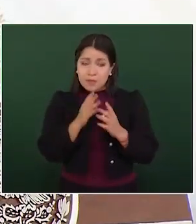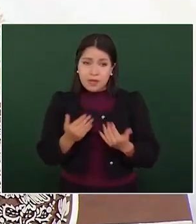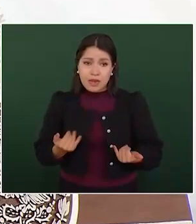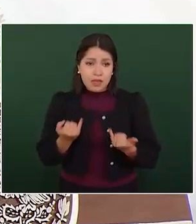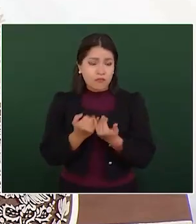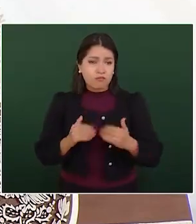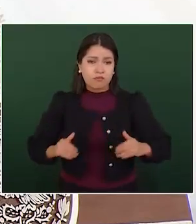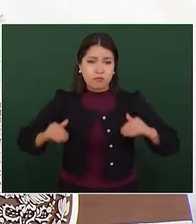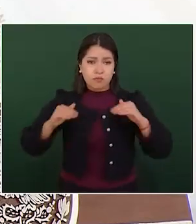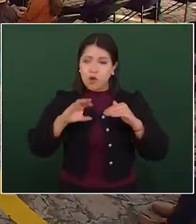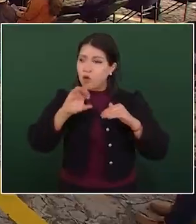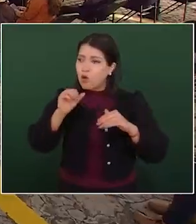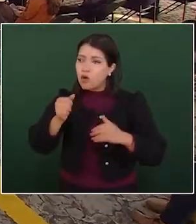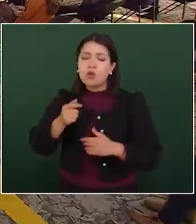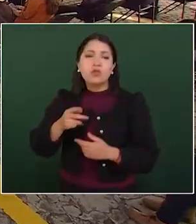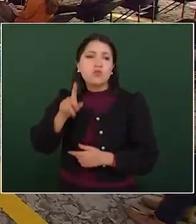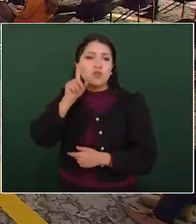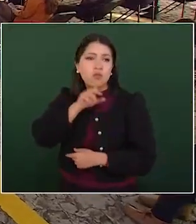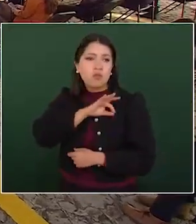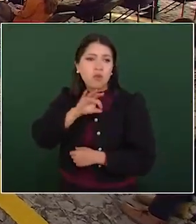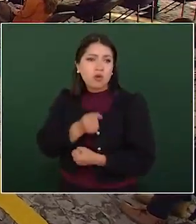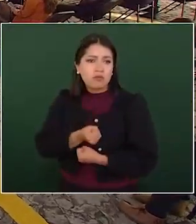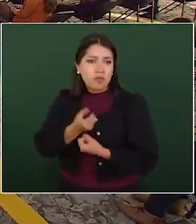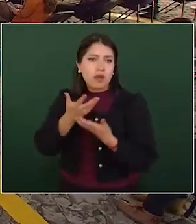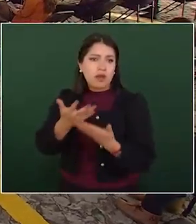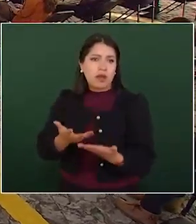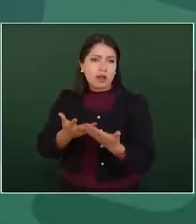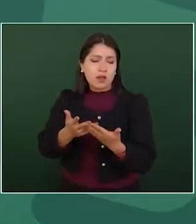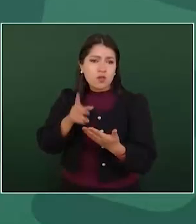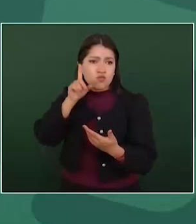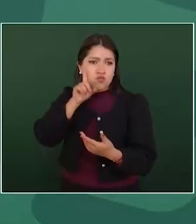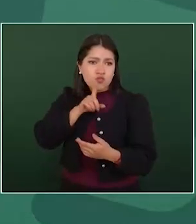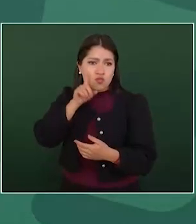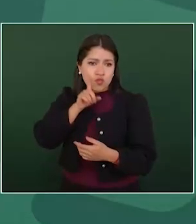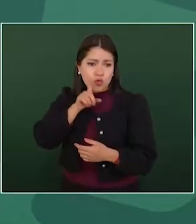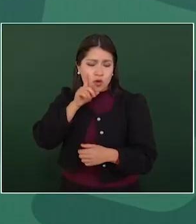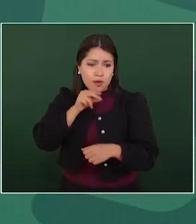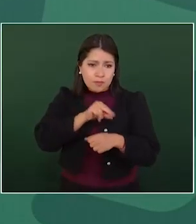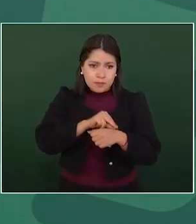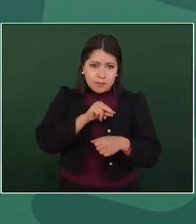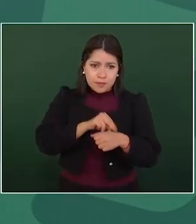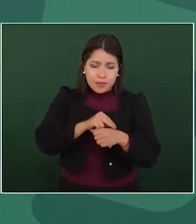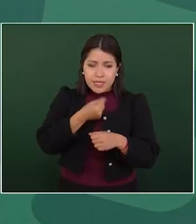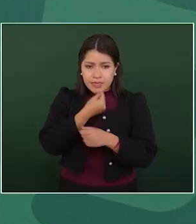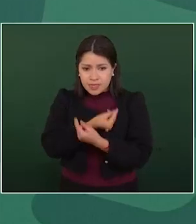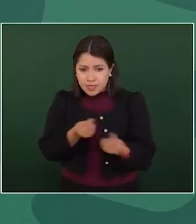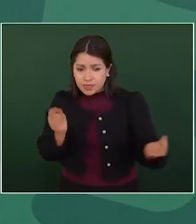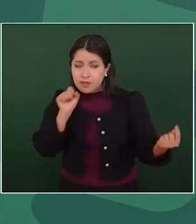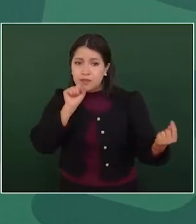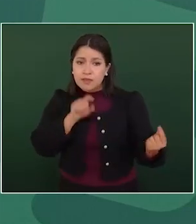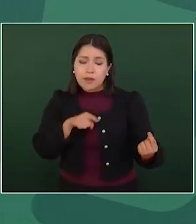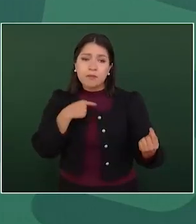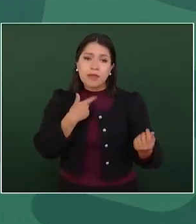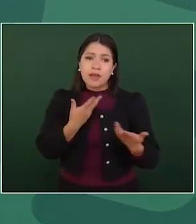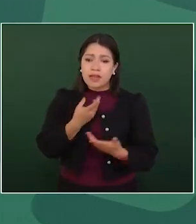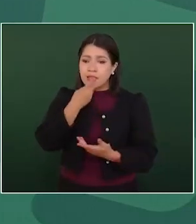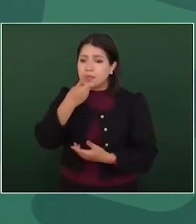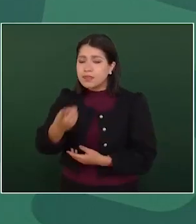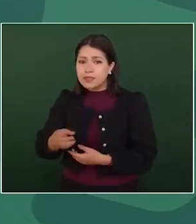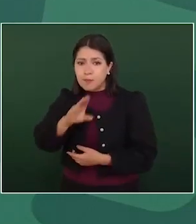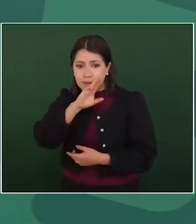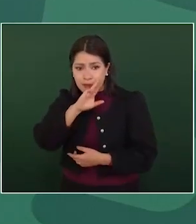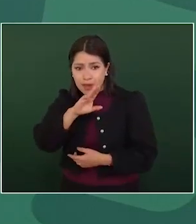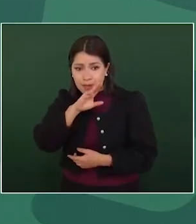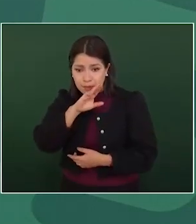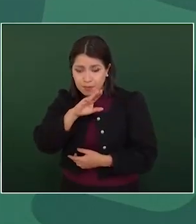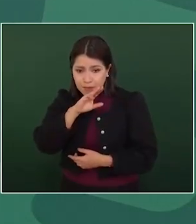mujeres tengan voz. La voz de una pediatra en un hospital de la Sierra del Nayar que emocionada le dice a la madre, fue